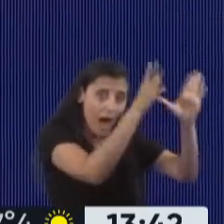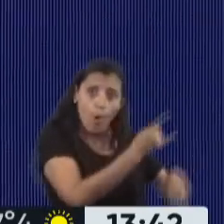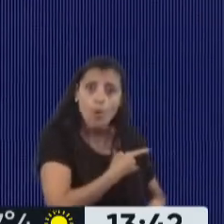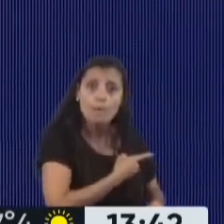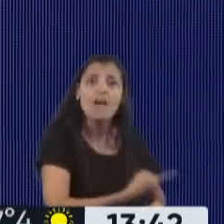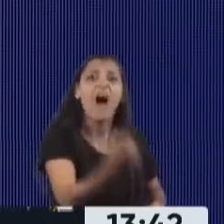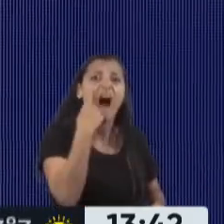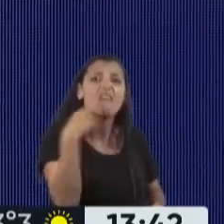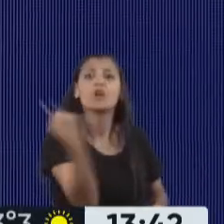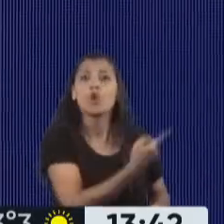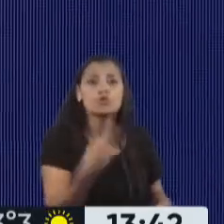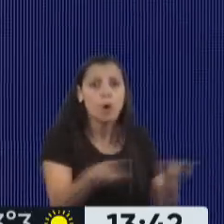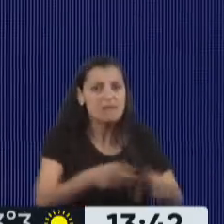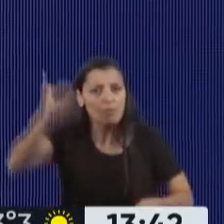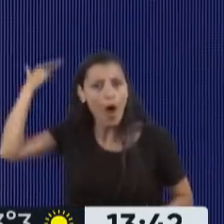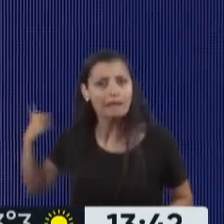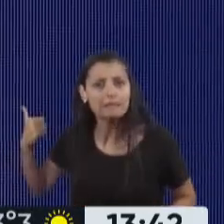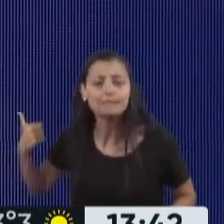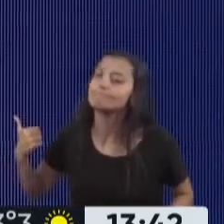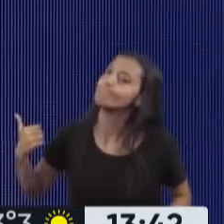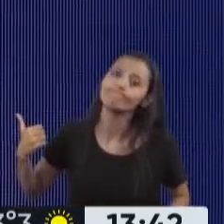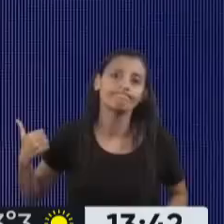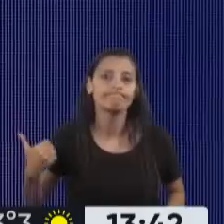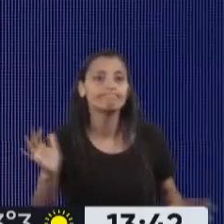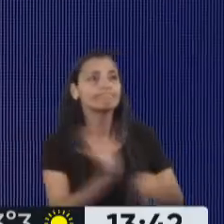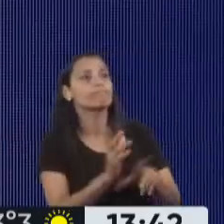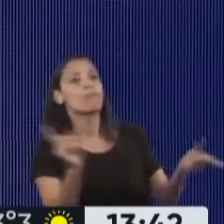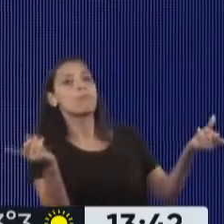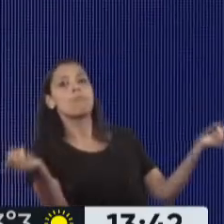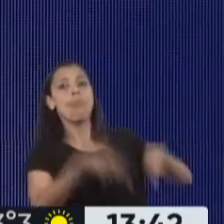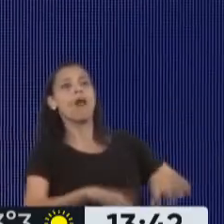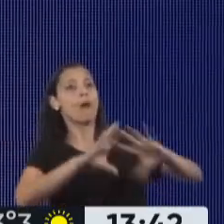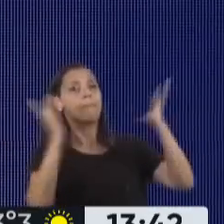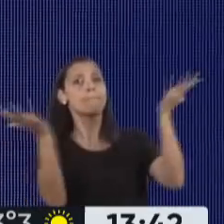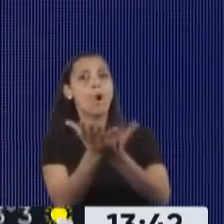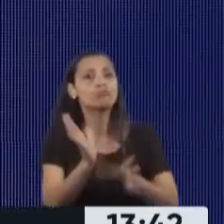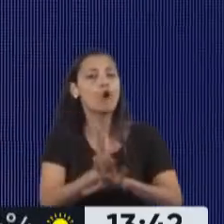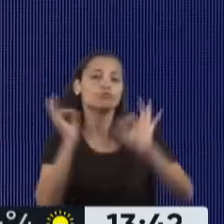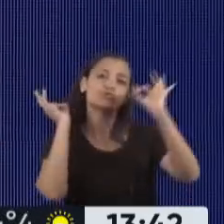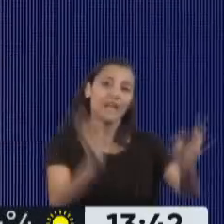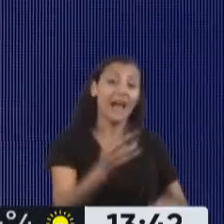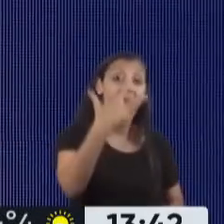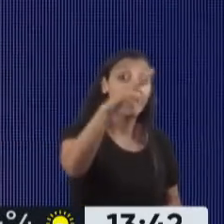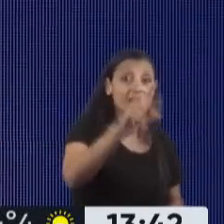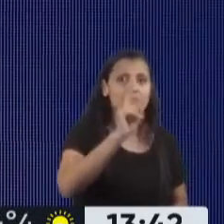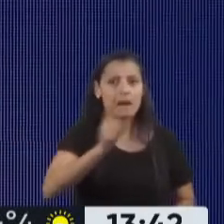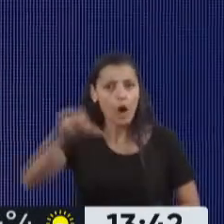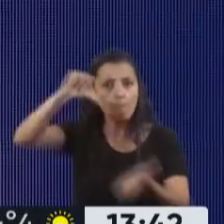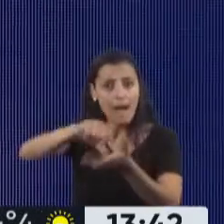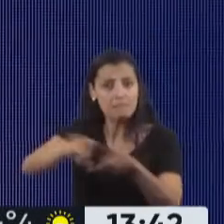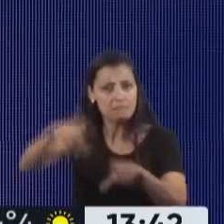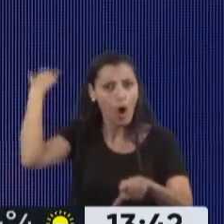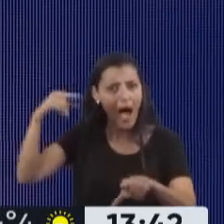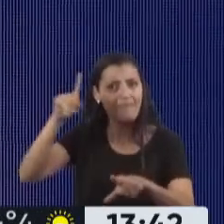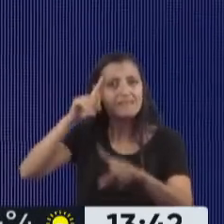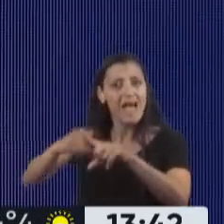hacer los impresentables de antes. Es decir, volvemos a un mundo de 3.000 de riesgo país. Que dicho sea de paso, los impresentables que tenían